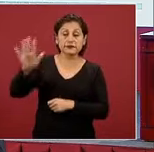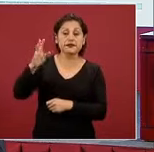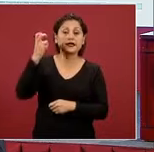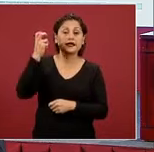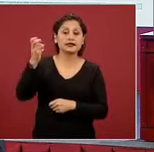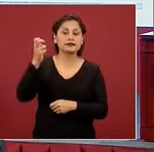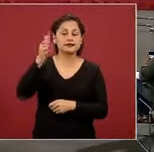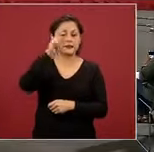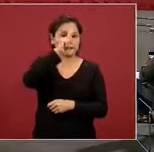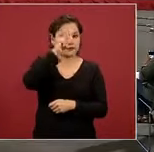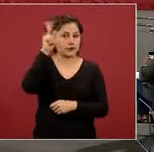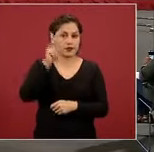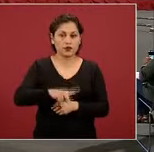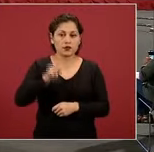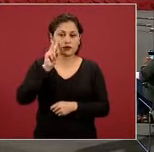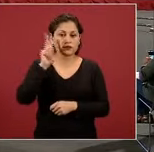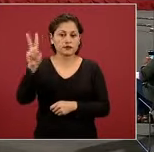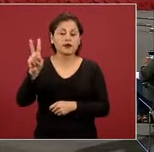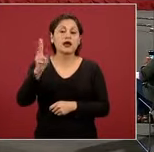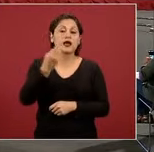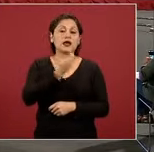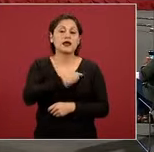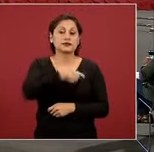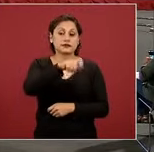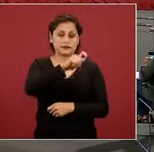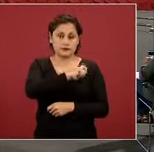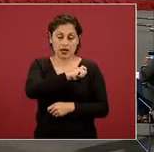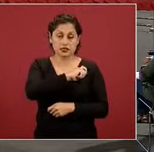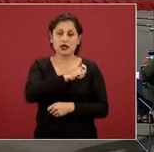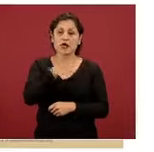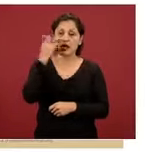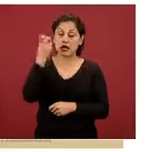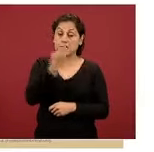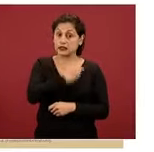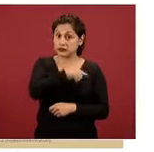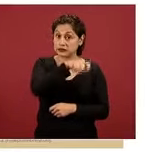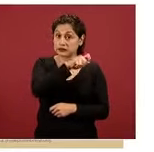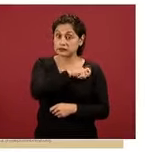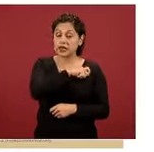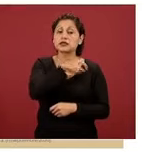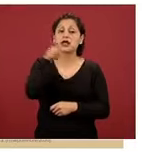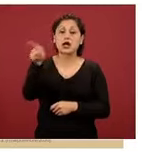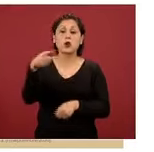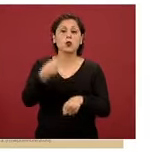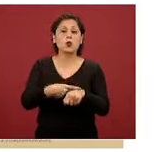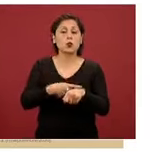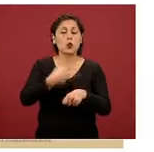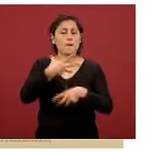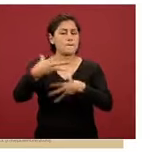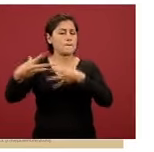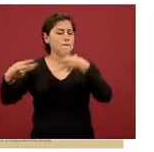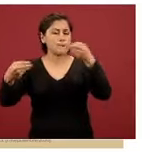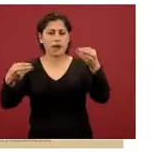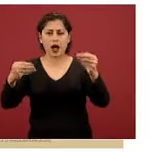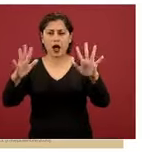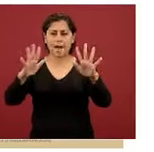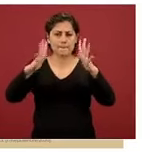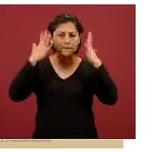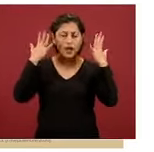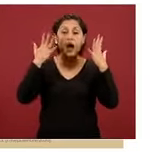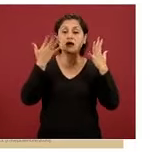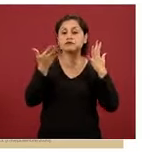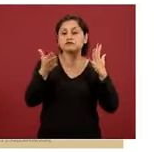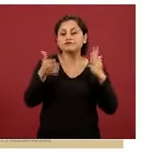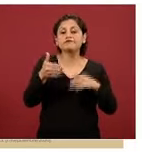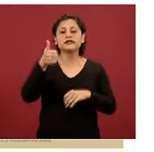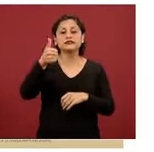más notorio, España. España también tuvo una epidemia explosiva, también cerca del 6 de abril tuvo